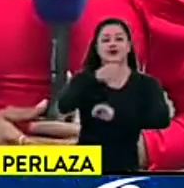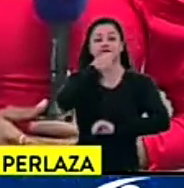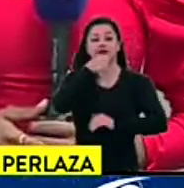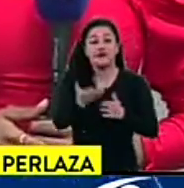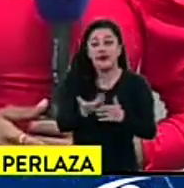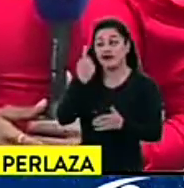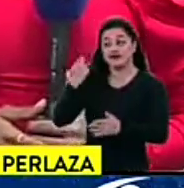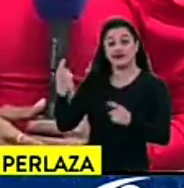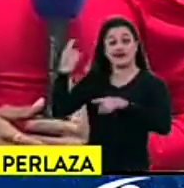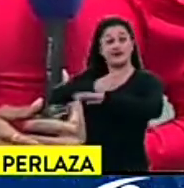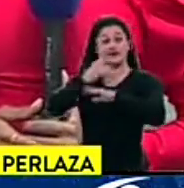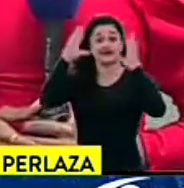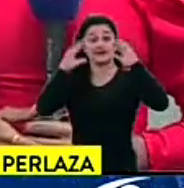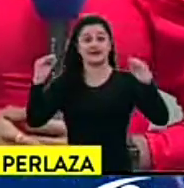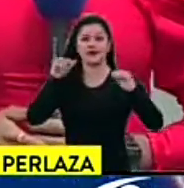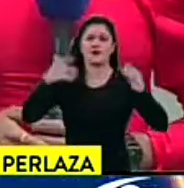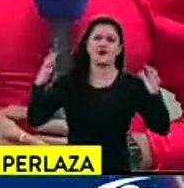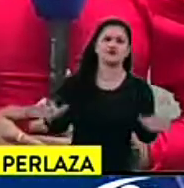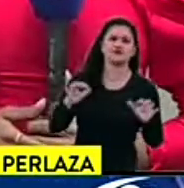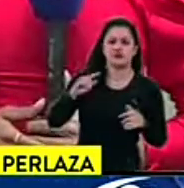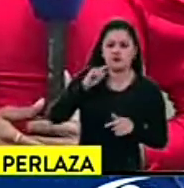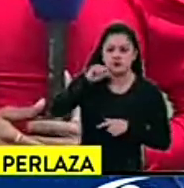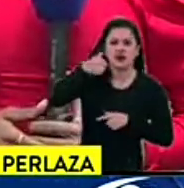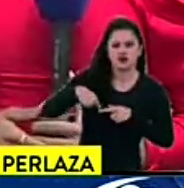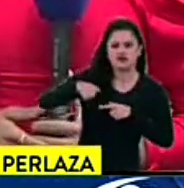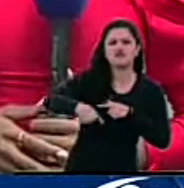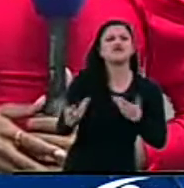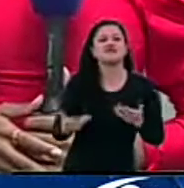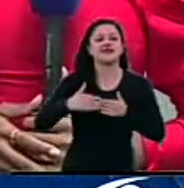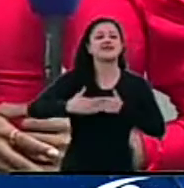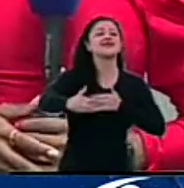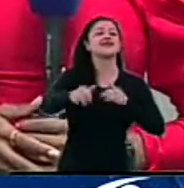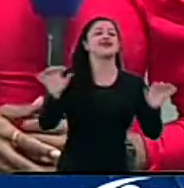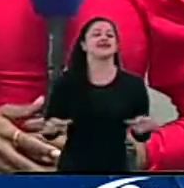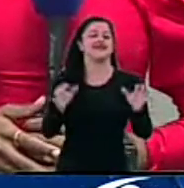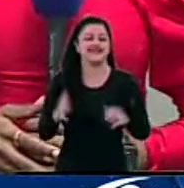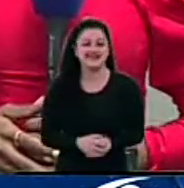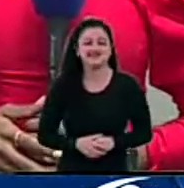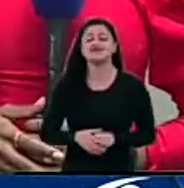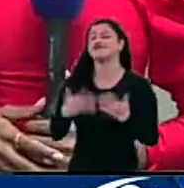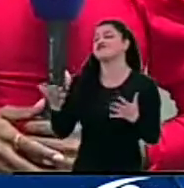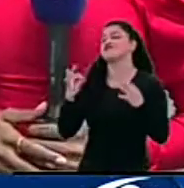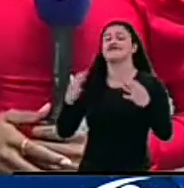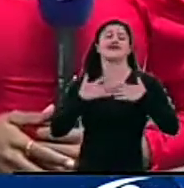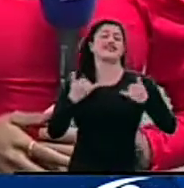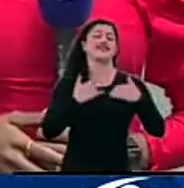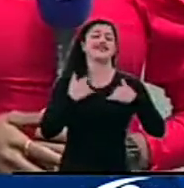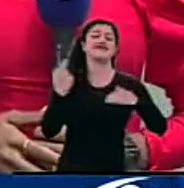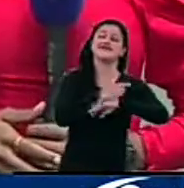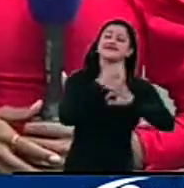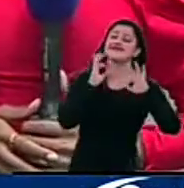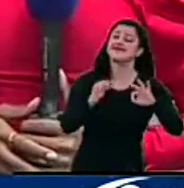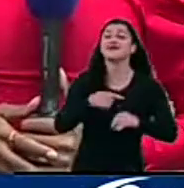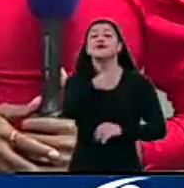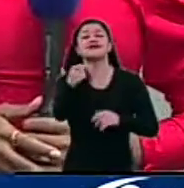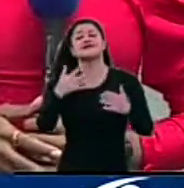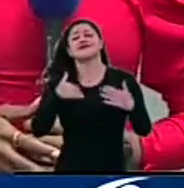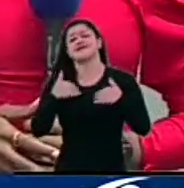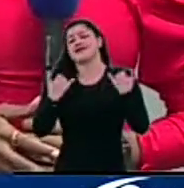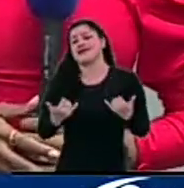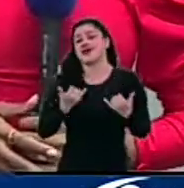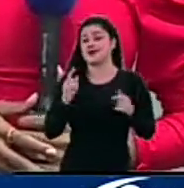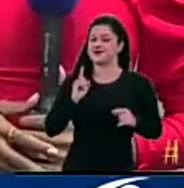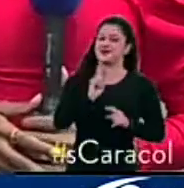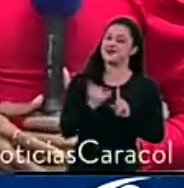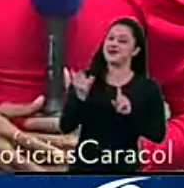usted también. Felices Pascuas para usted, mi querida Daniela, para todos los televidentes. Encantado de estar acá acompañándolos en este 25 de